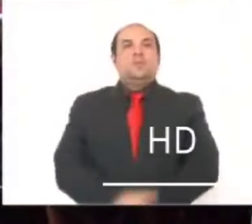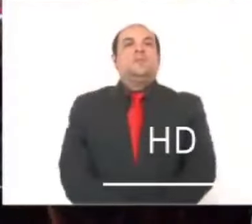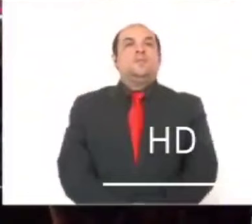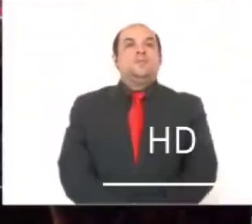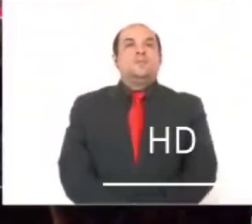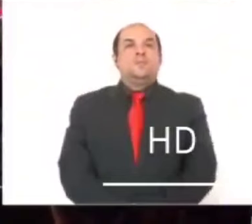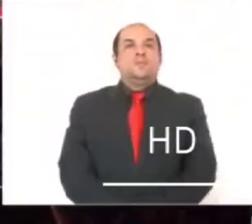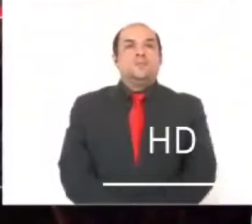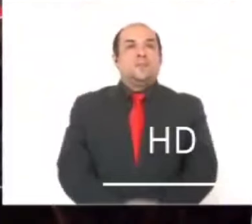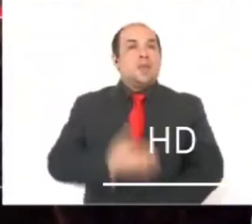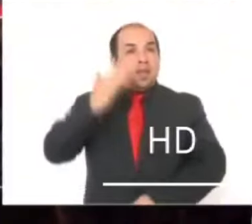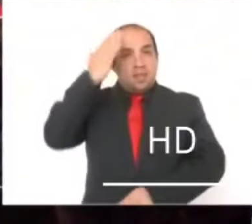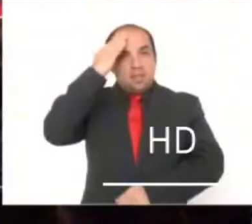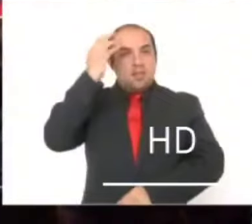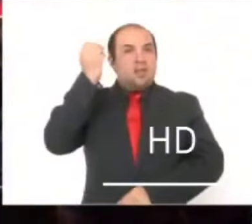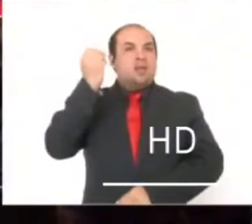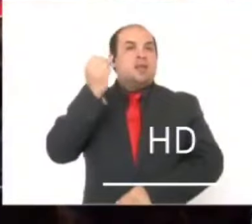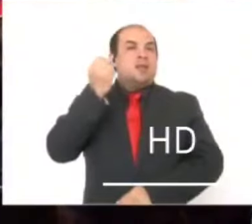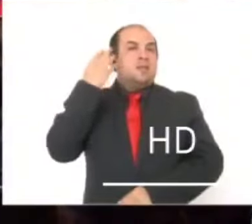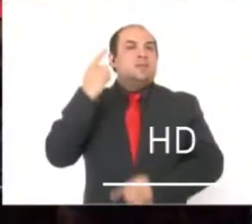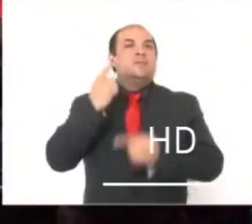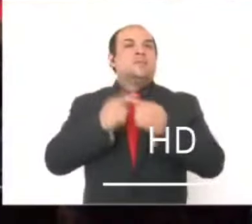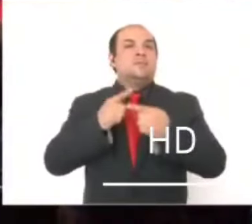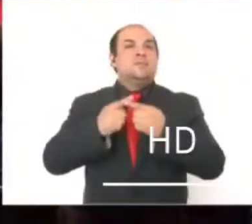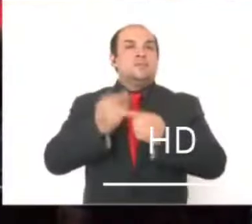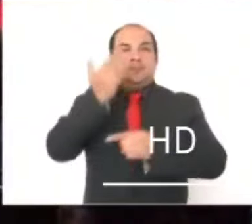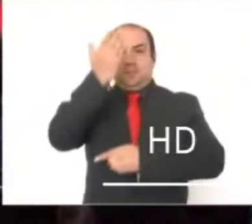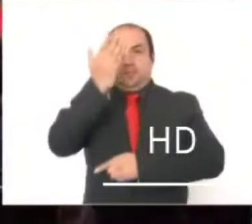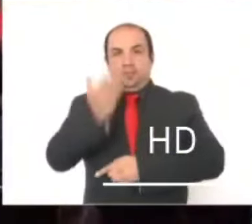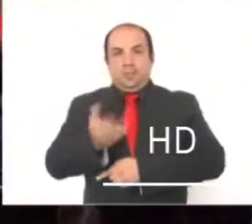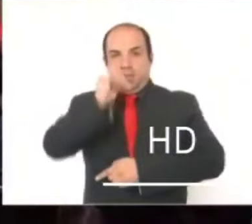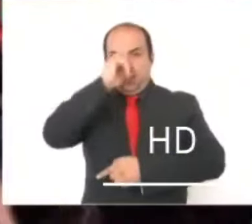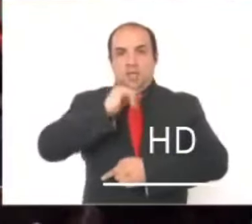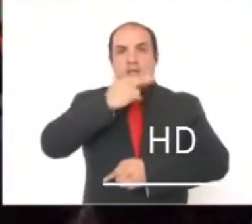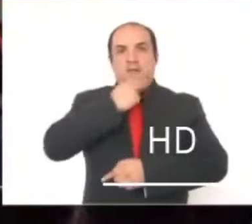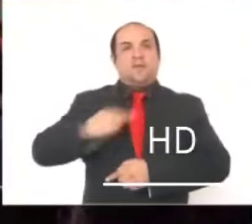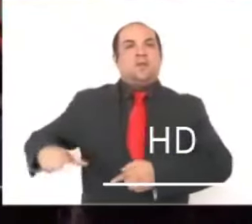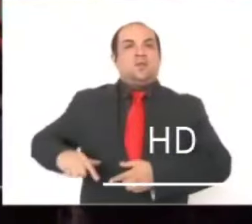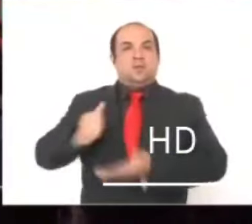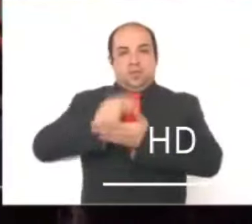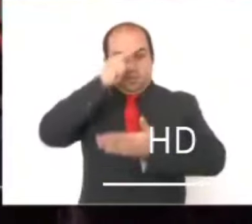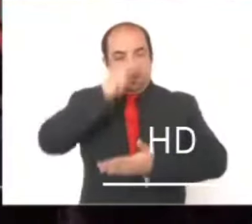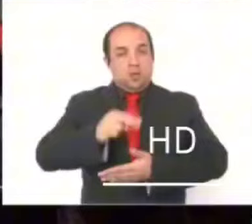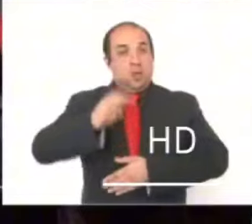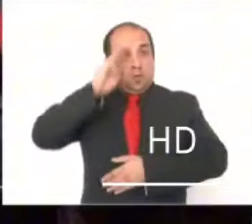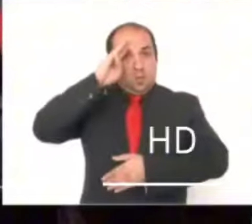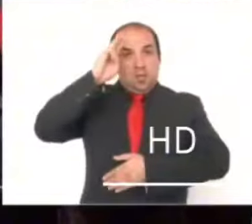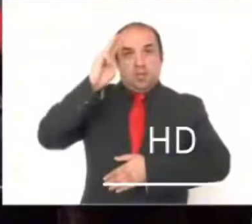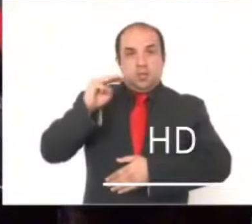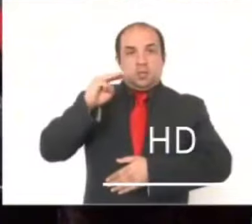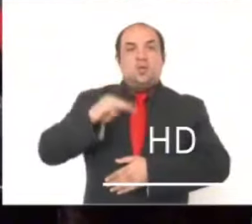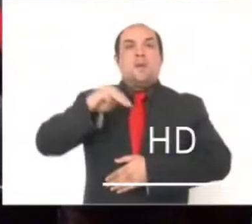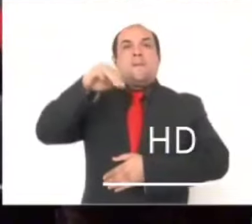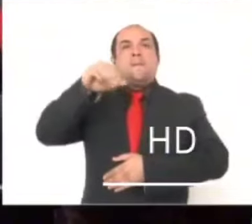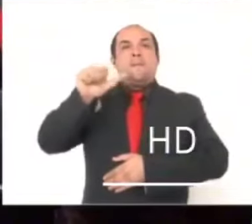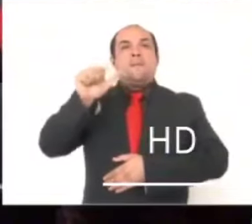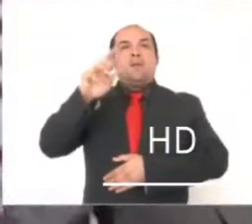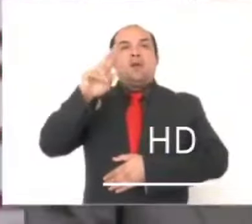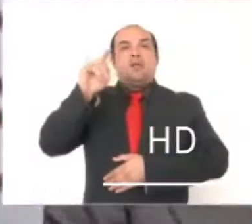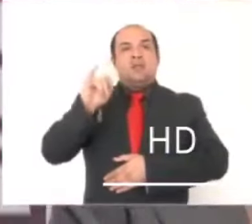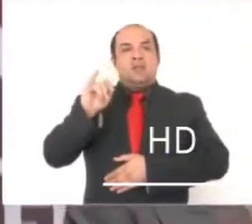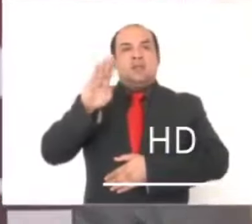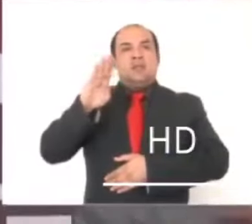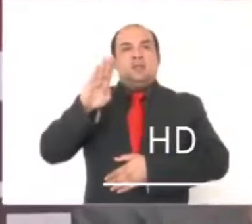Preside este acto el jefe de gobierno de la Ciudad de México, maestro Martí Batres